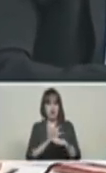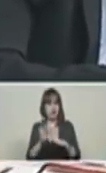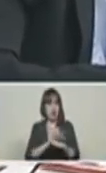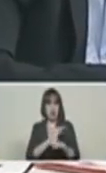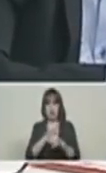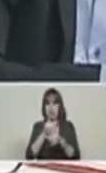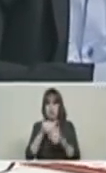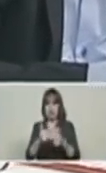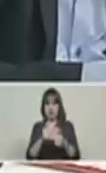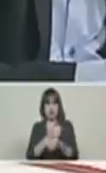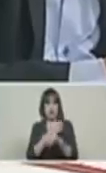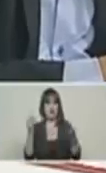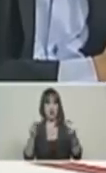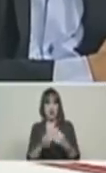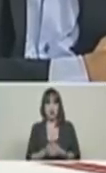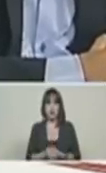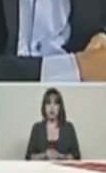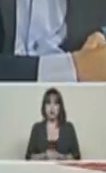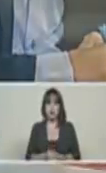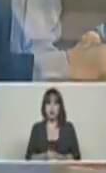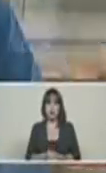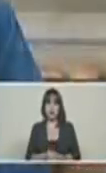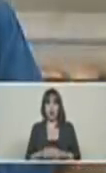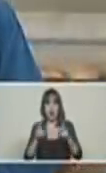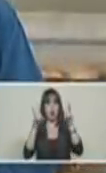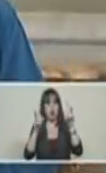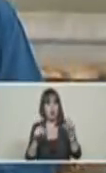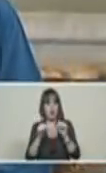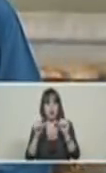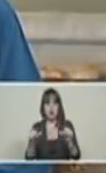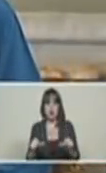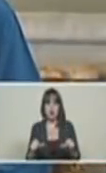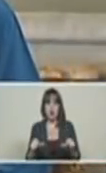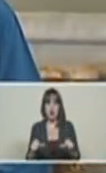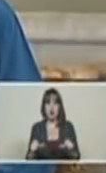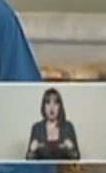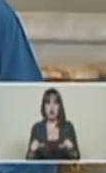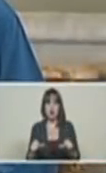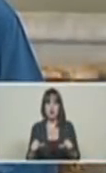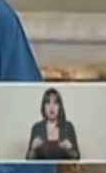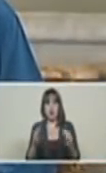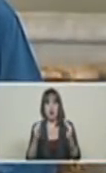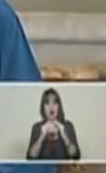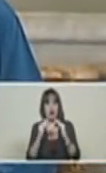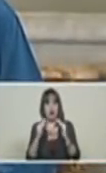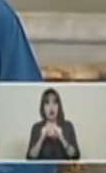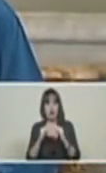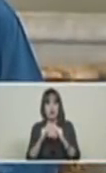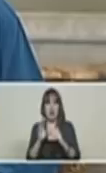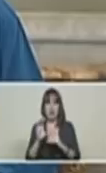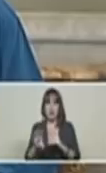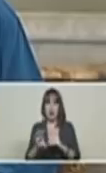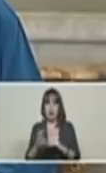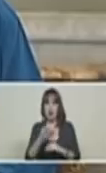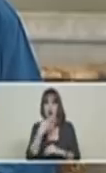la perfección. Los nuevos sistemas de hogares de la patria, de chamba